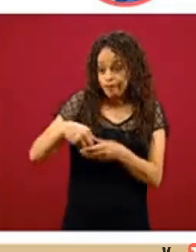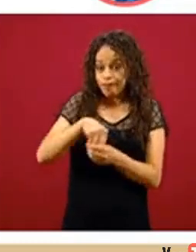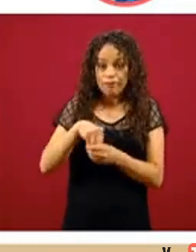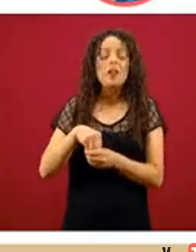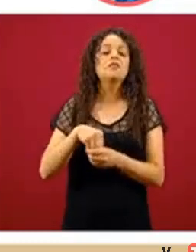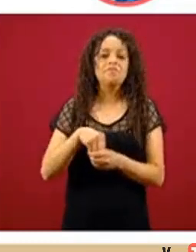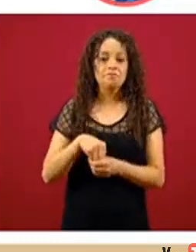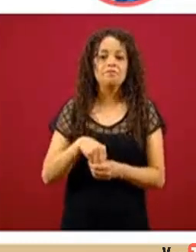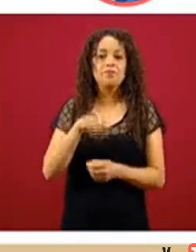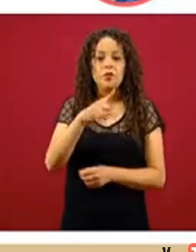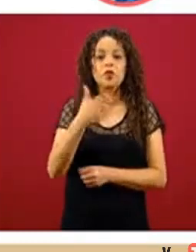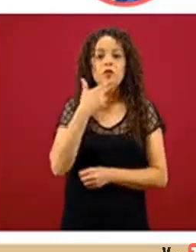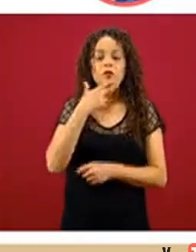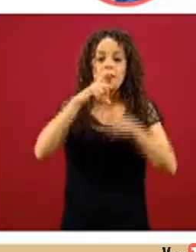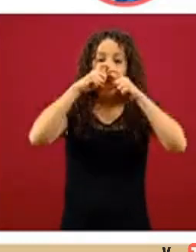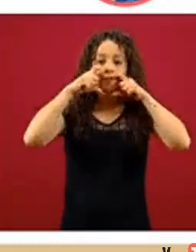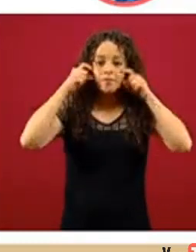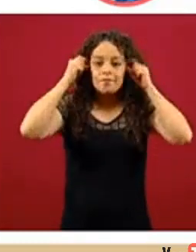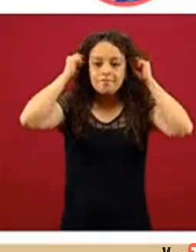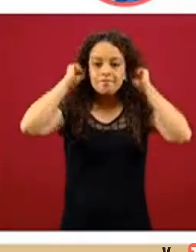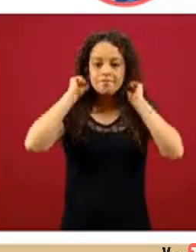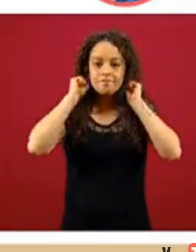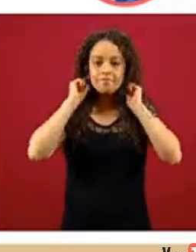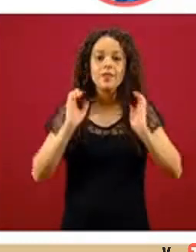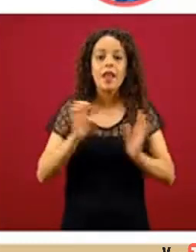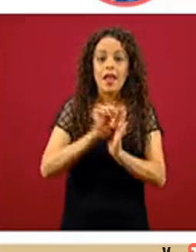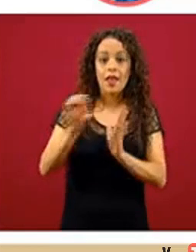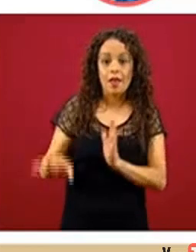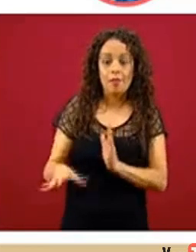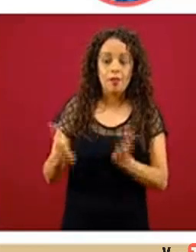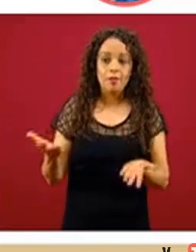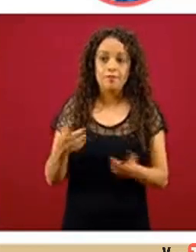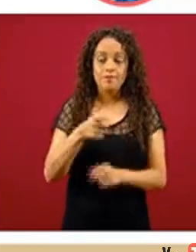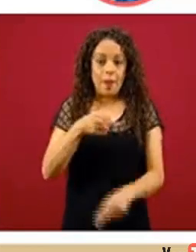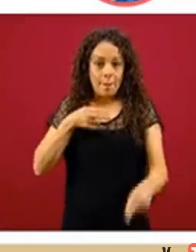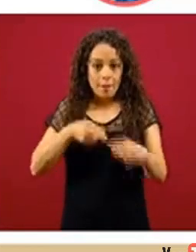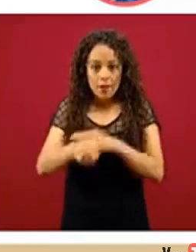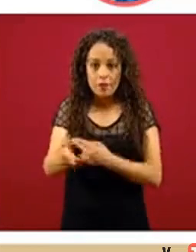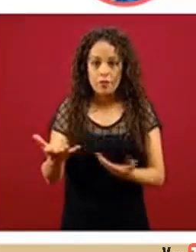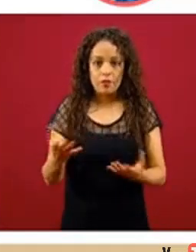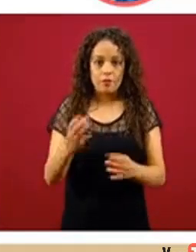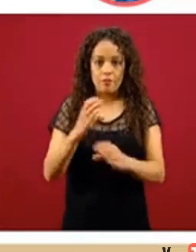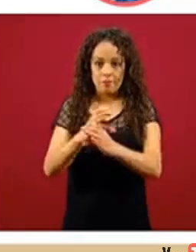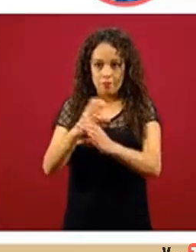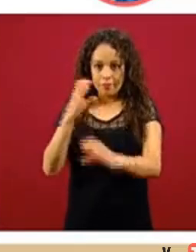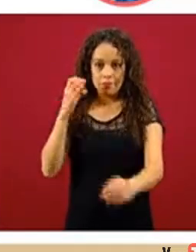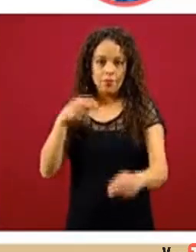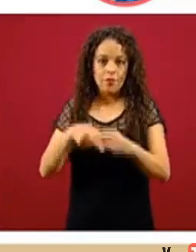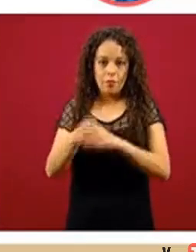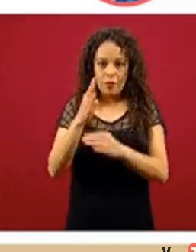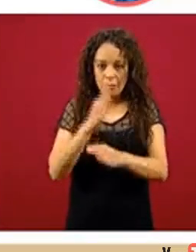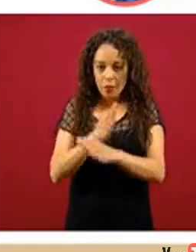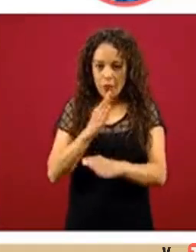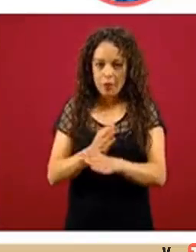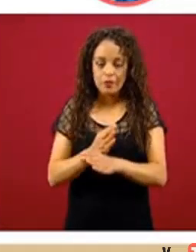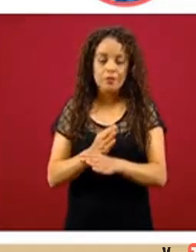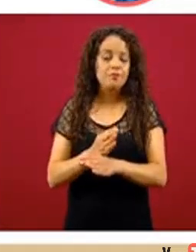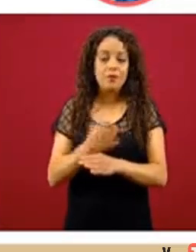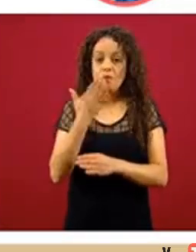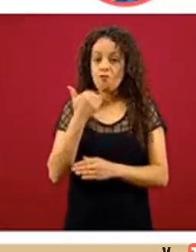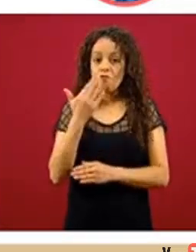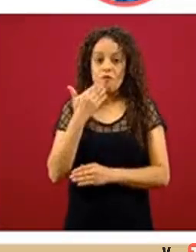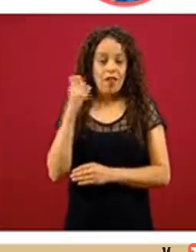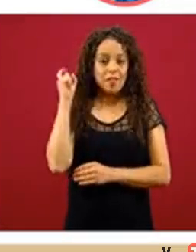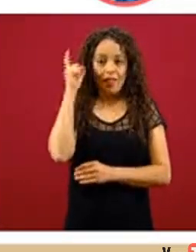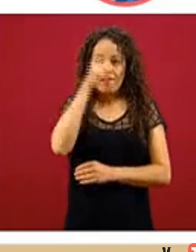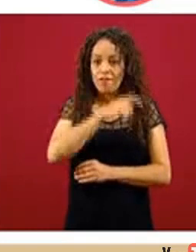Transporte público, difícil mantener la sana distancia, usa cubrebocas. Pero bajando del transporte público,